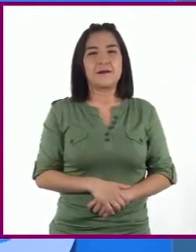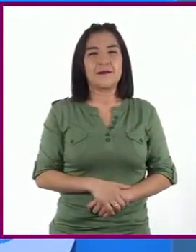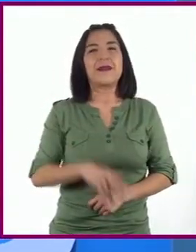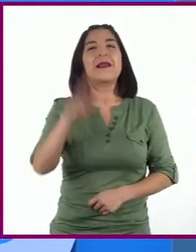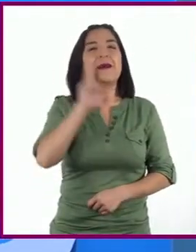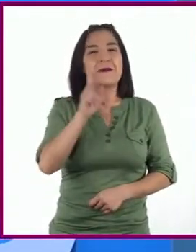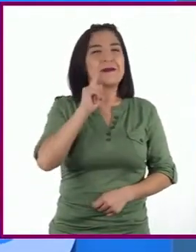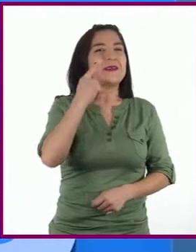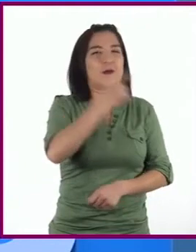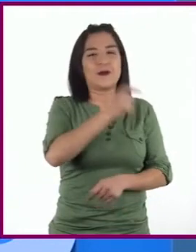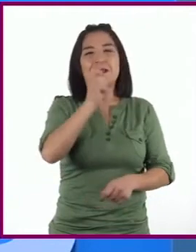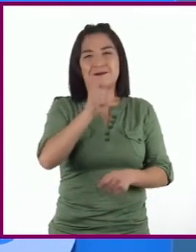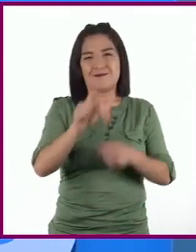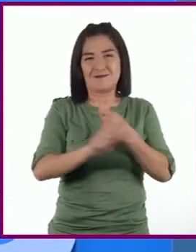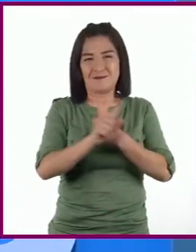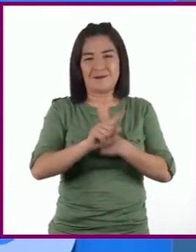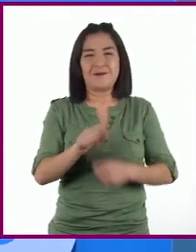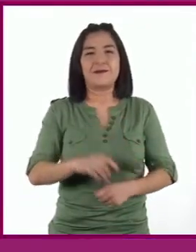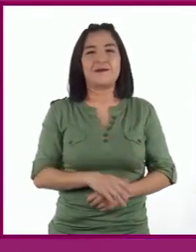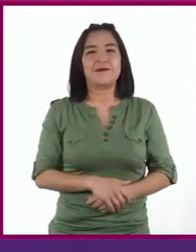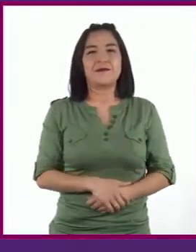Resolvamos juntos esta situación.